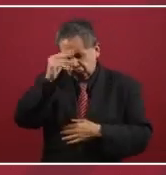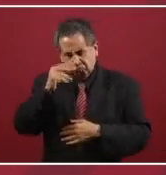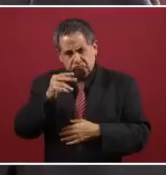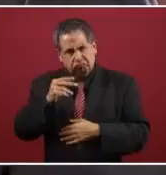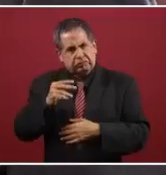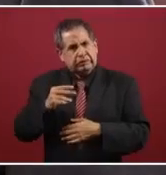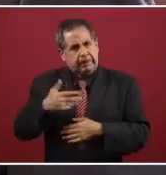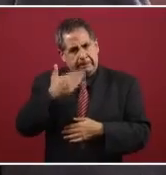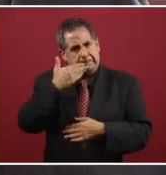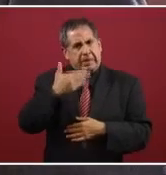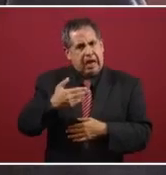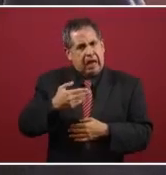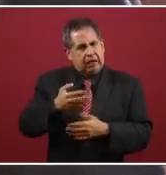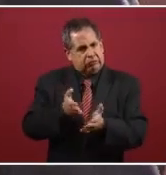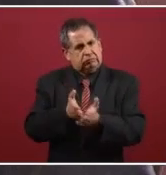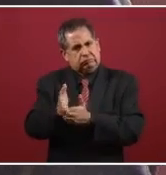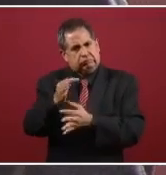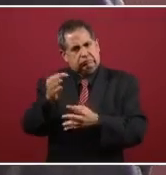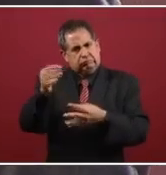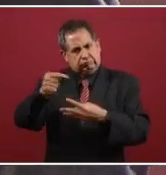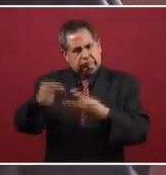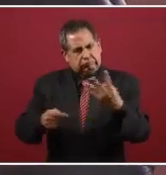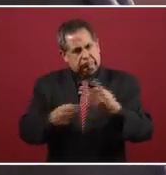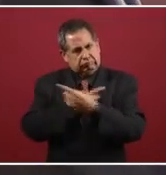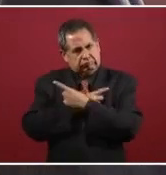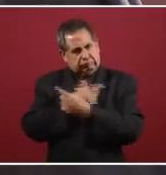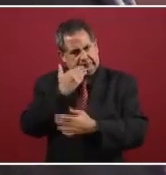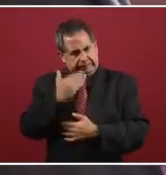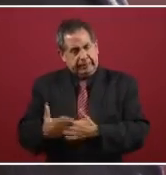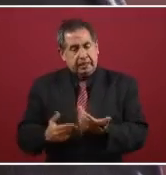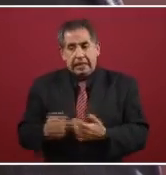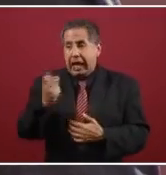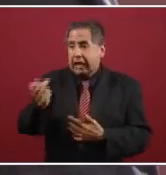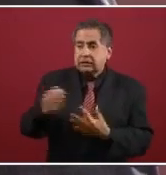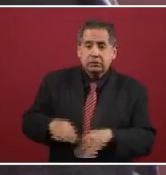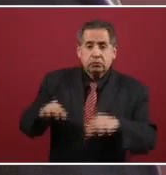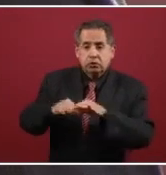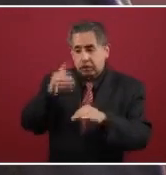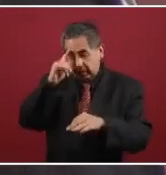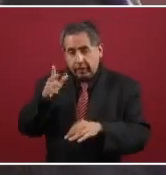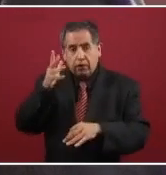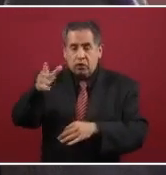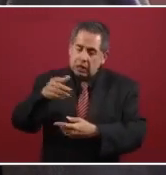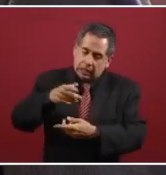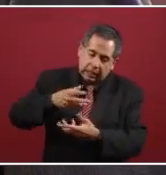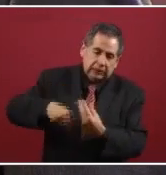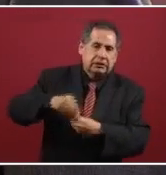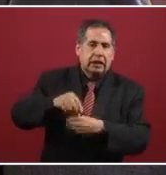es lo que debemos de aprovechar para regenerar la vida pública.